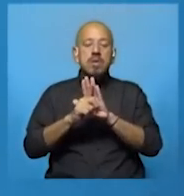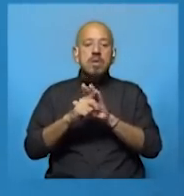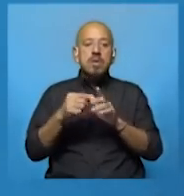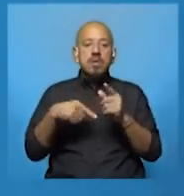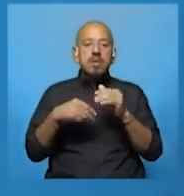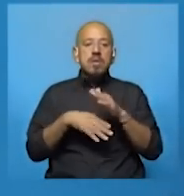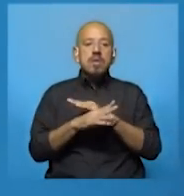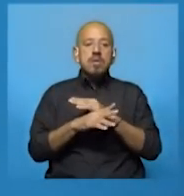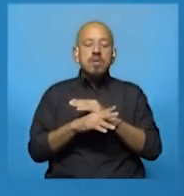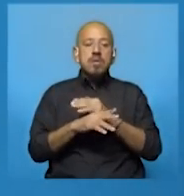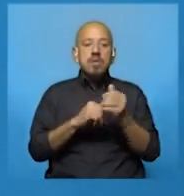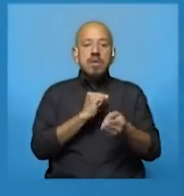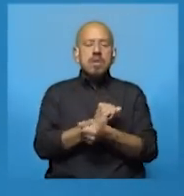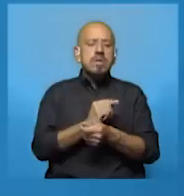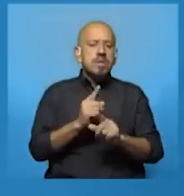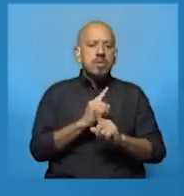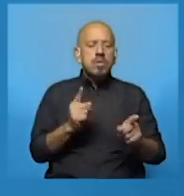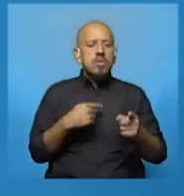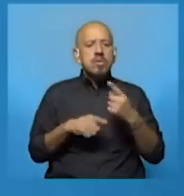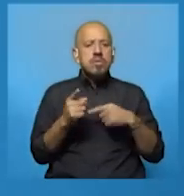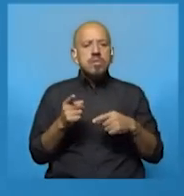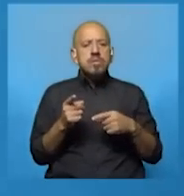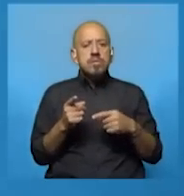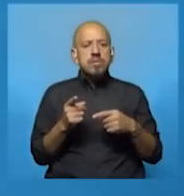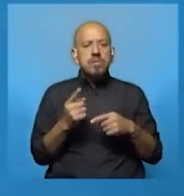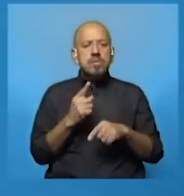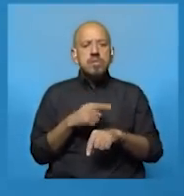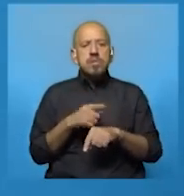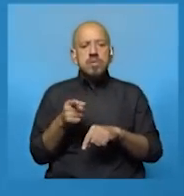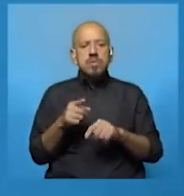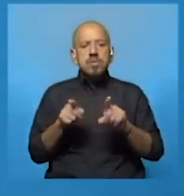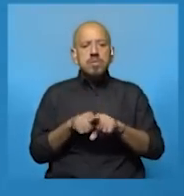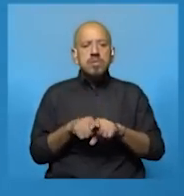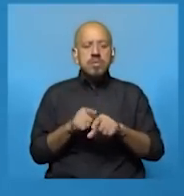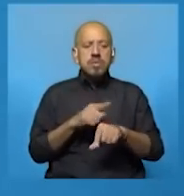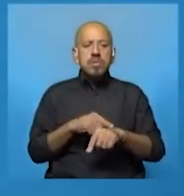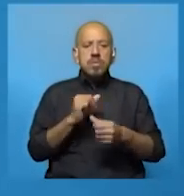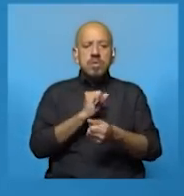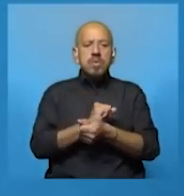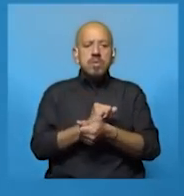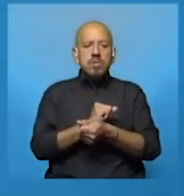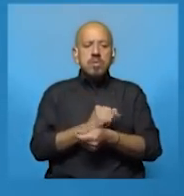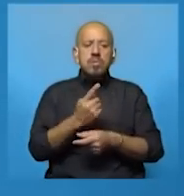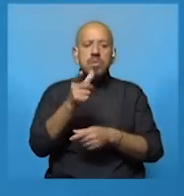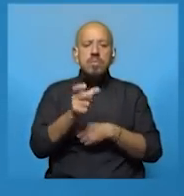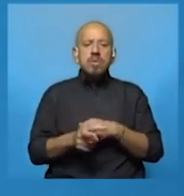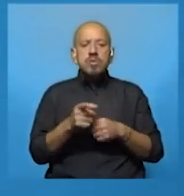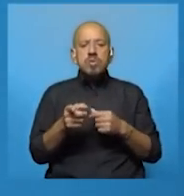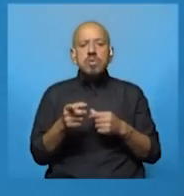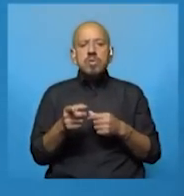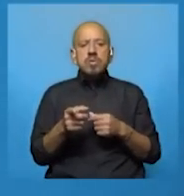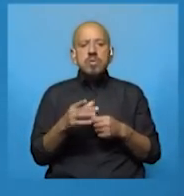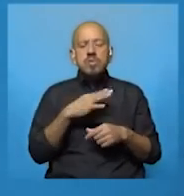legal pero entre la cárcel no tiene el mismo tiempo de privación de libertad o un tipo similar que una persona que